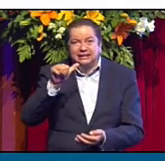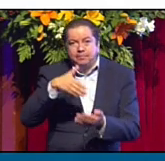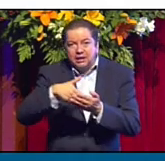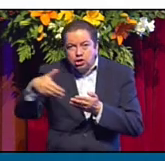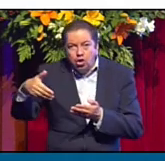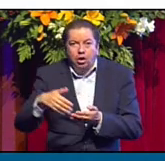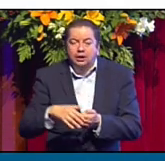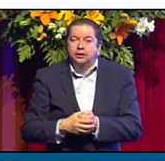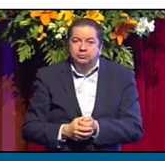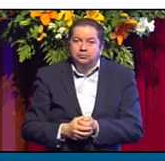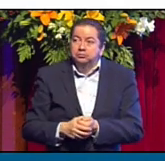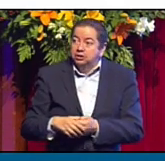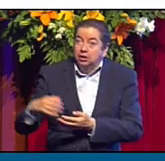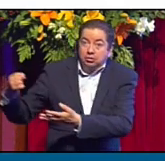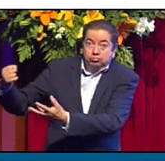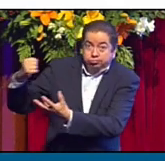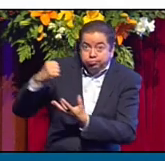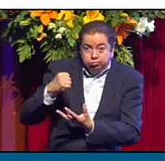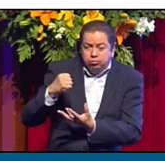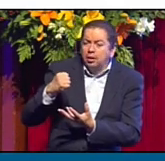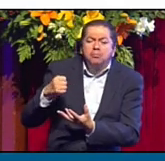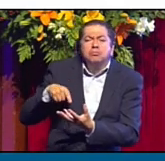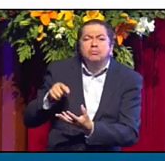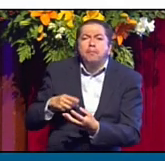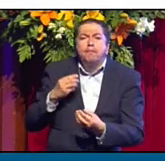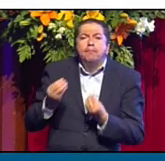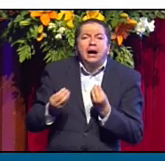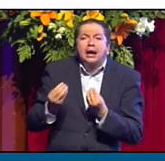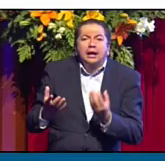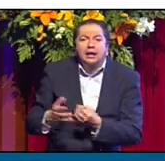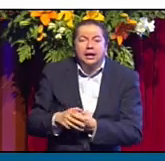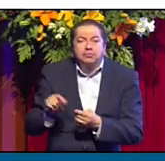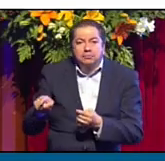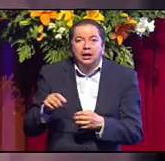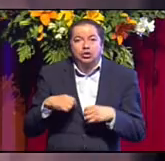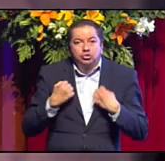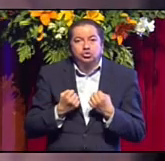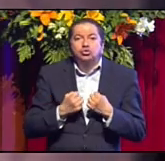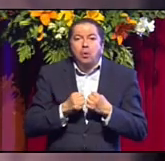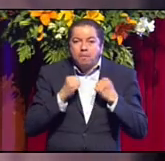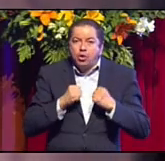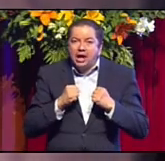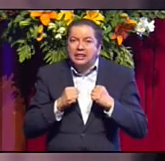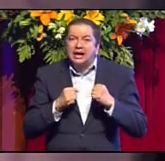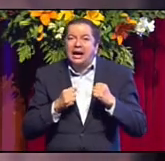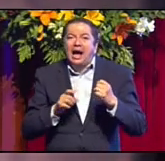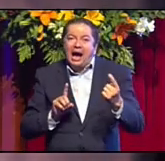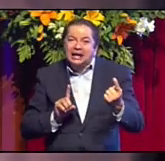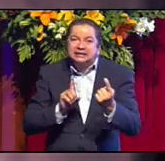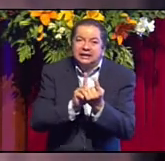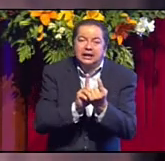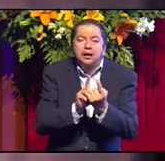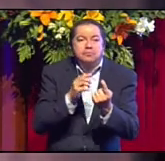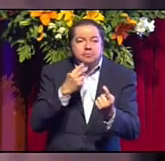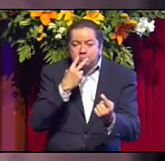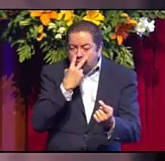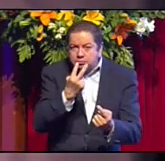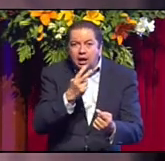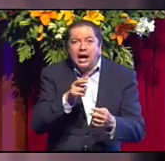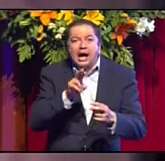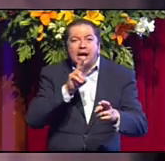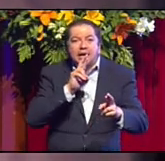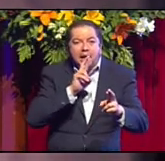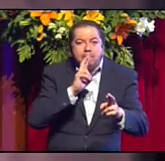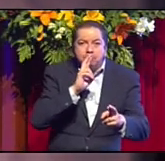pesos. Nos entregan estos recursos, ¿para qué? Para efectivamente, para podernos acercar y poder responder a aquellas necesidades de